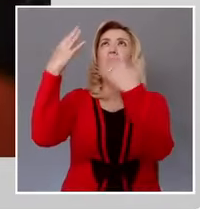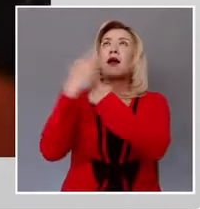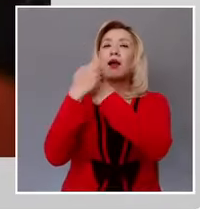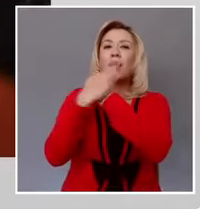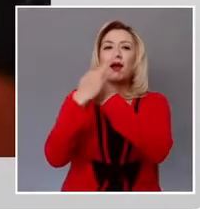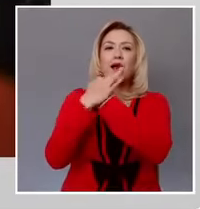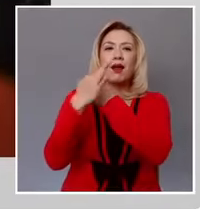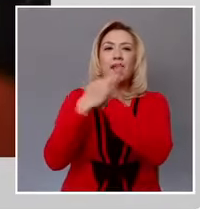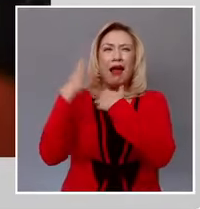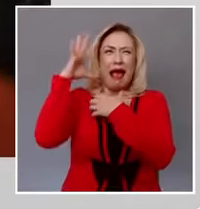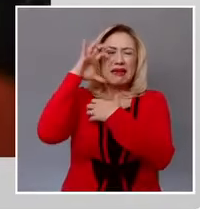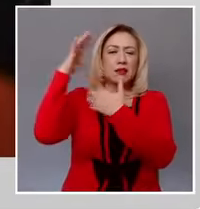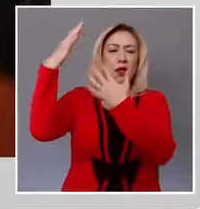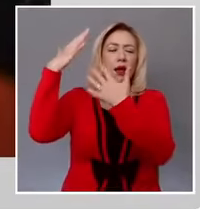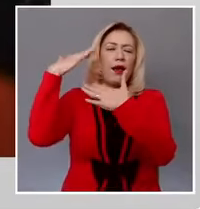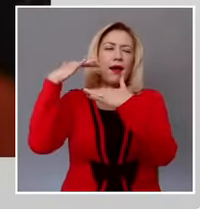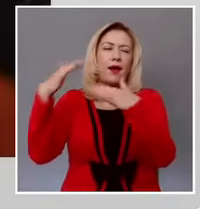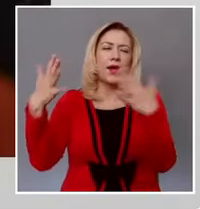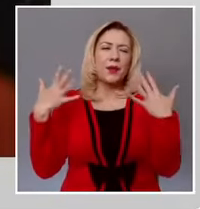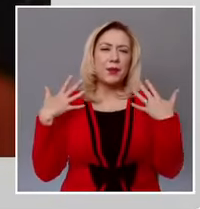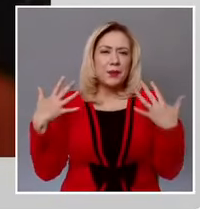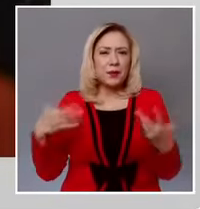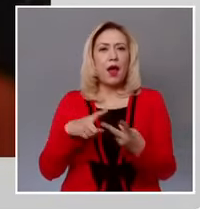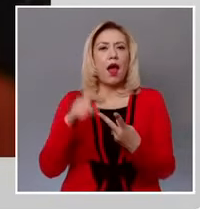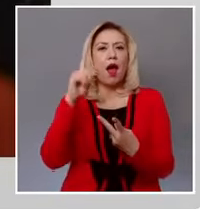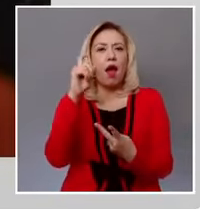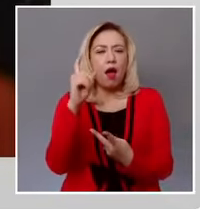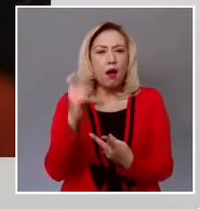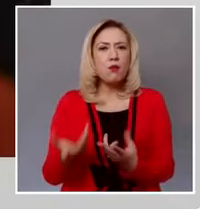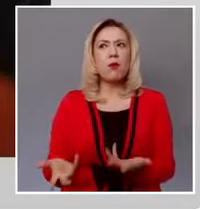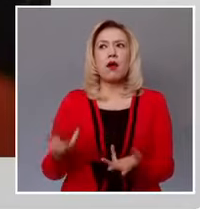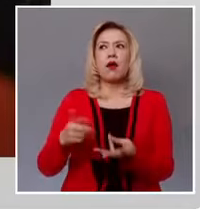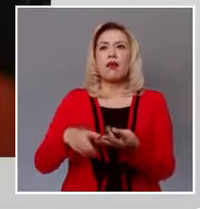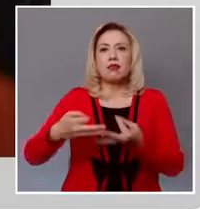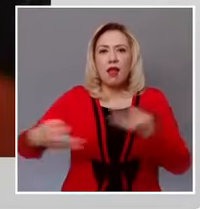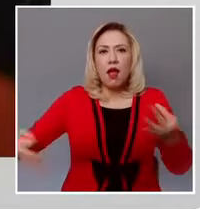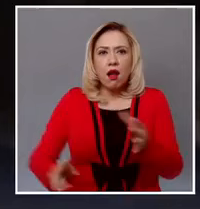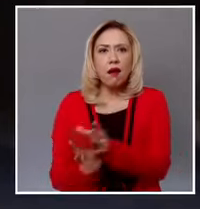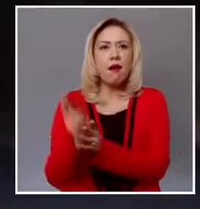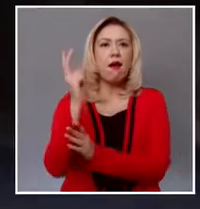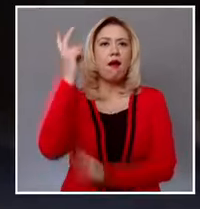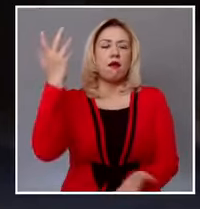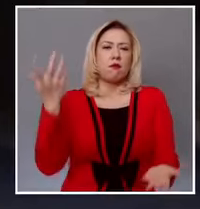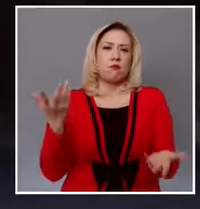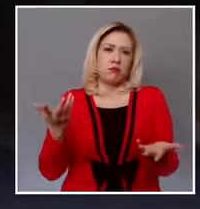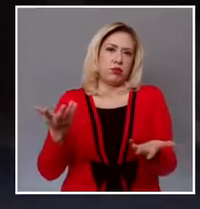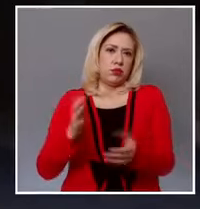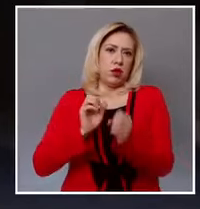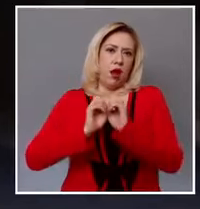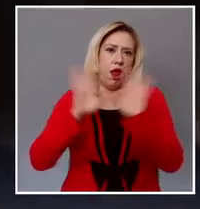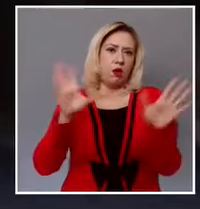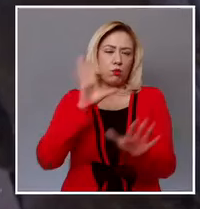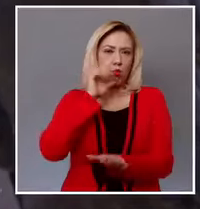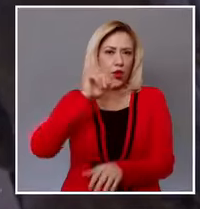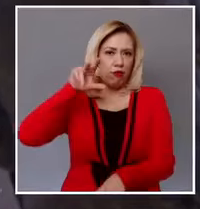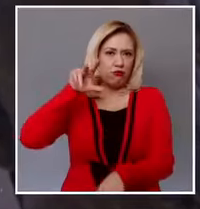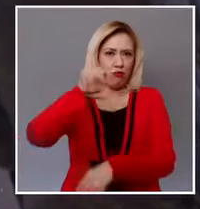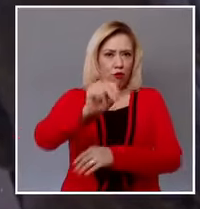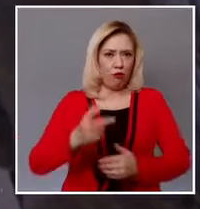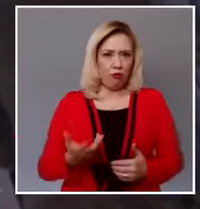determinada comunidad o persona y que por ello se esté negando el acceso a la justicia ambiental. Recordaron que la Suprema Corte